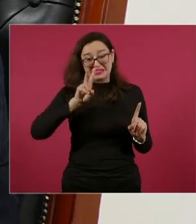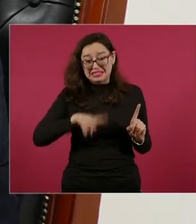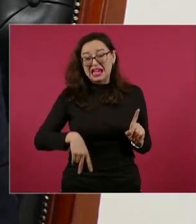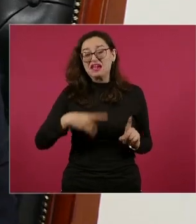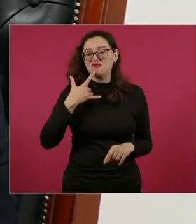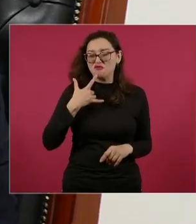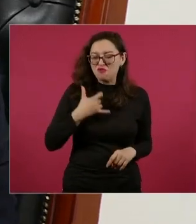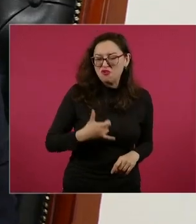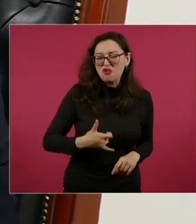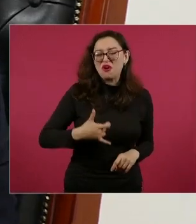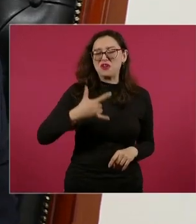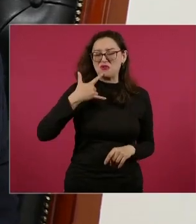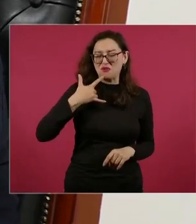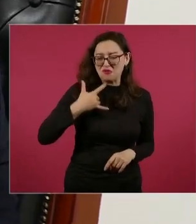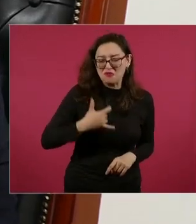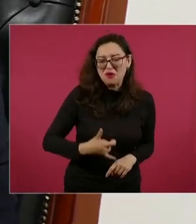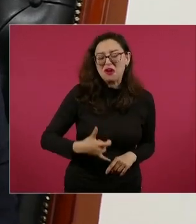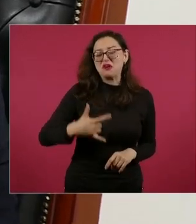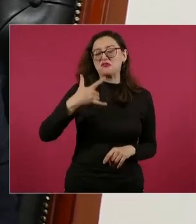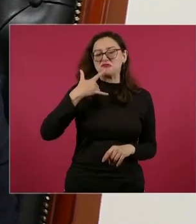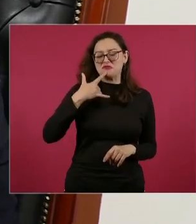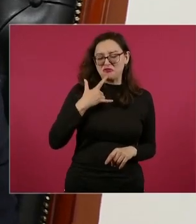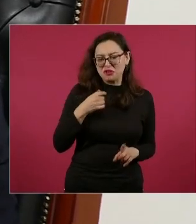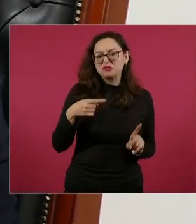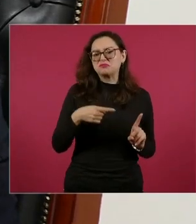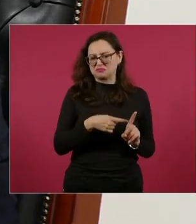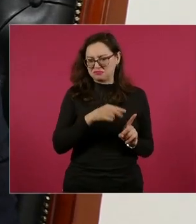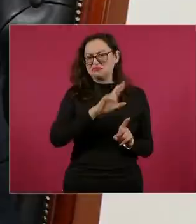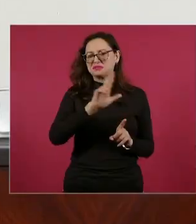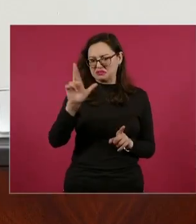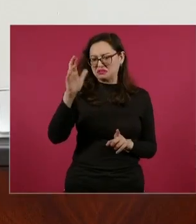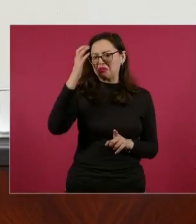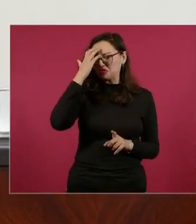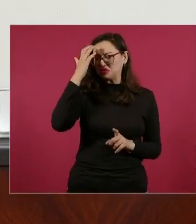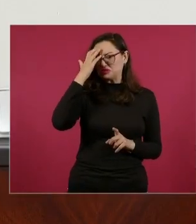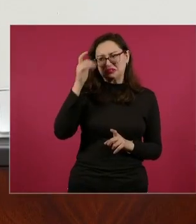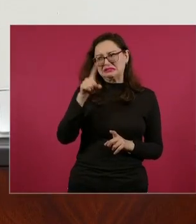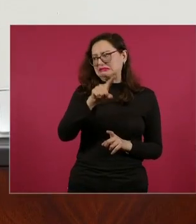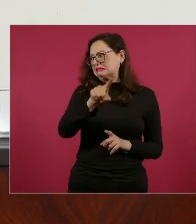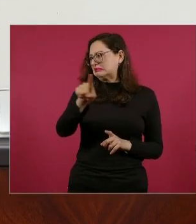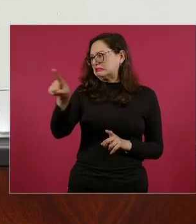informes hablaba de corrupción. Era